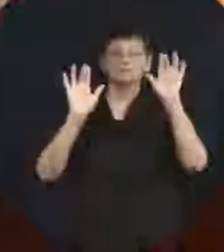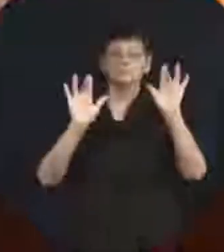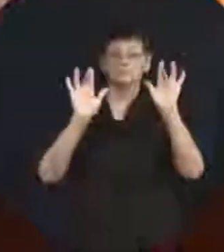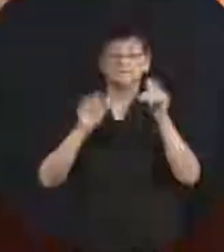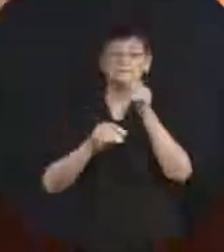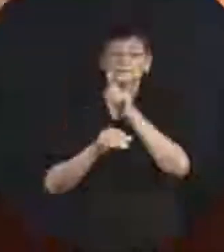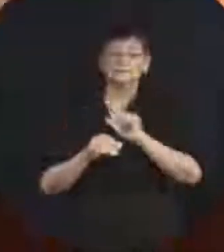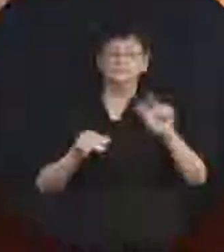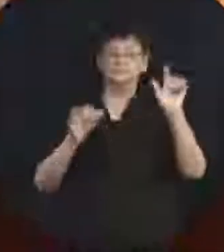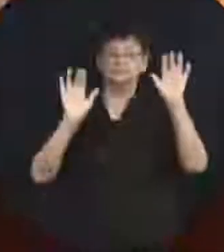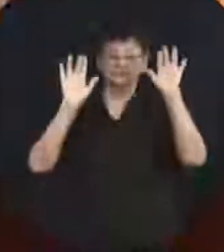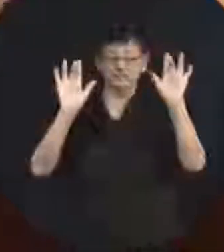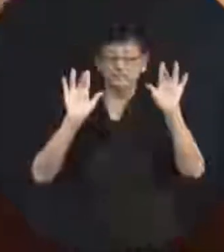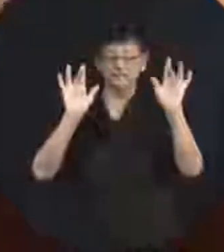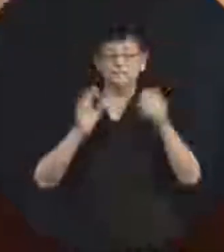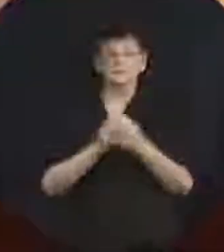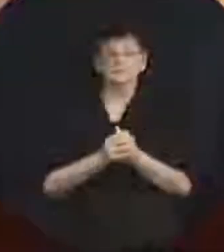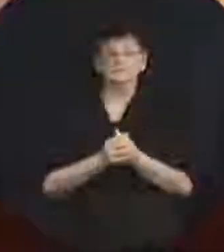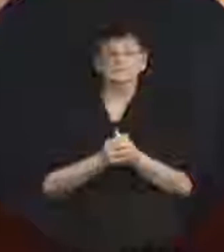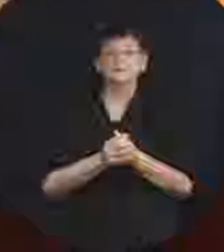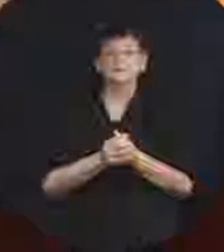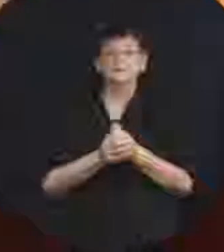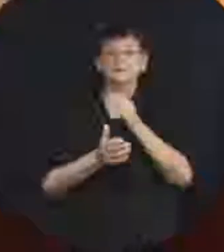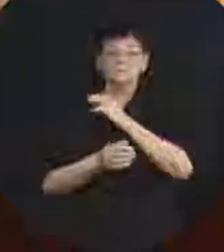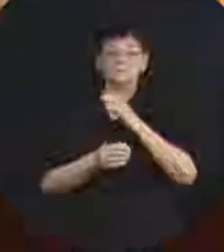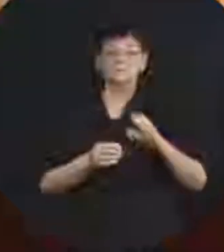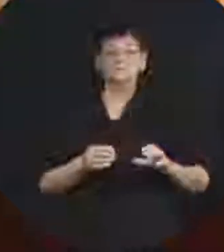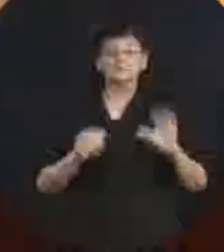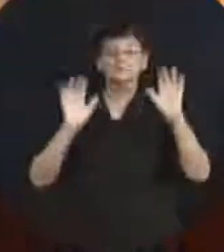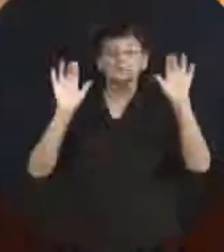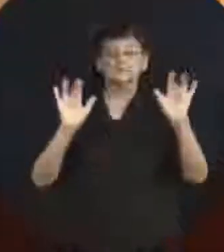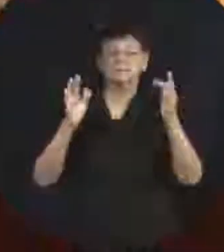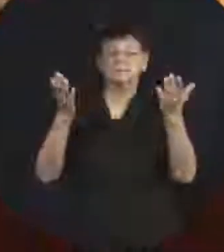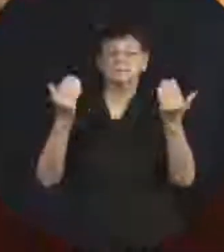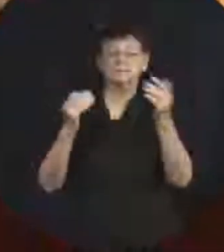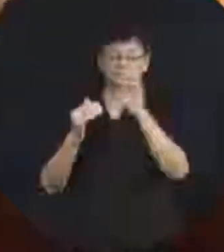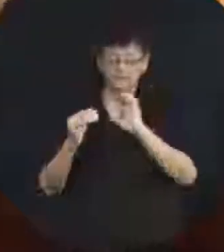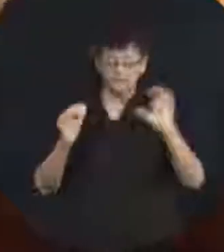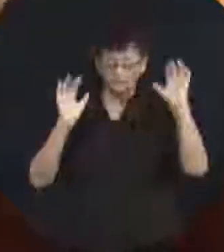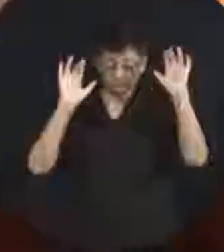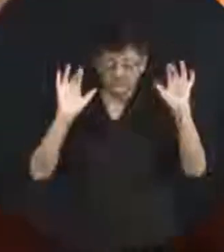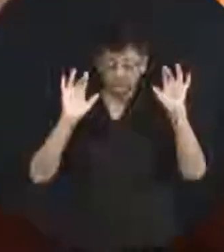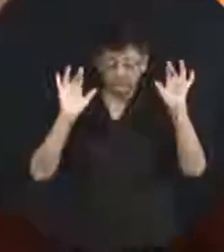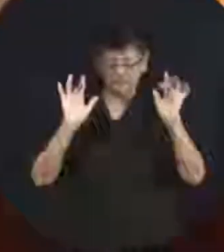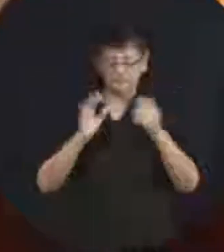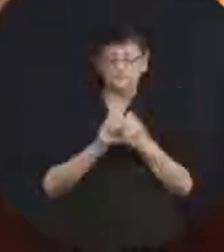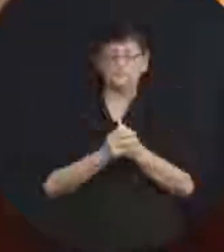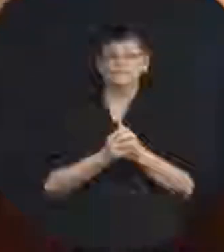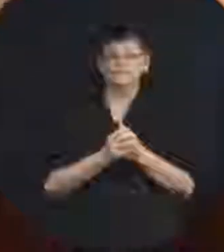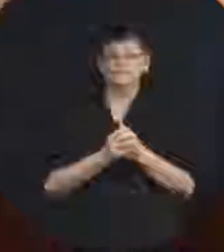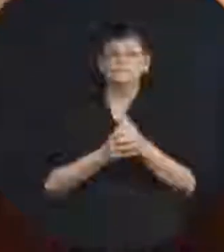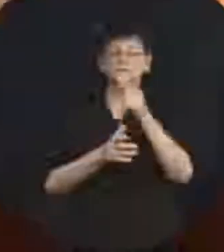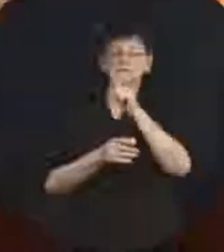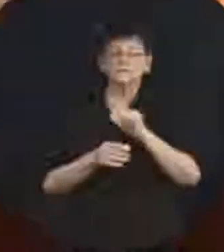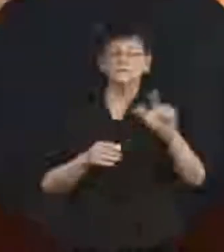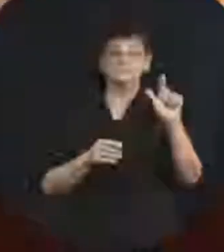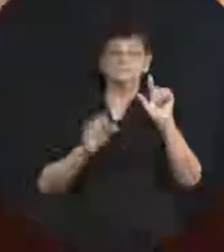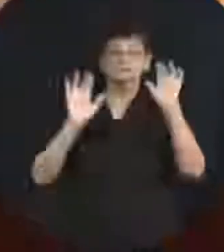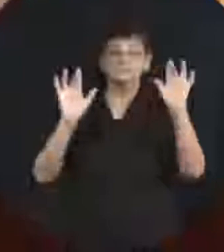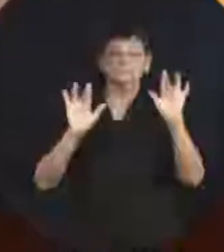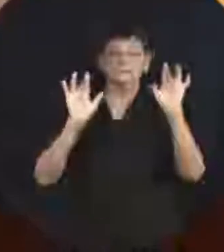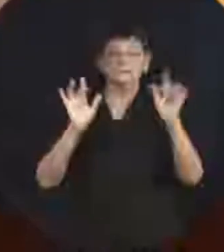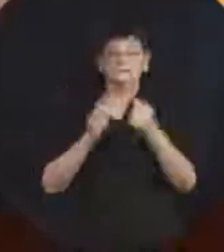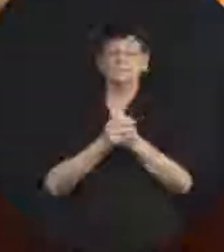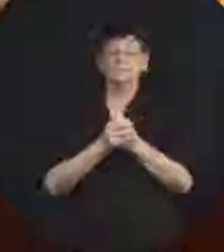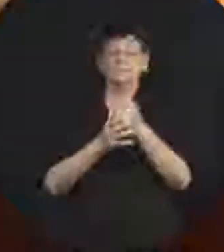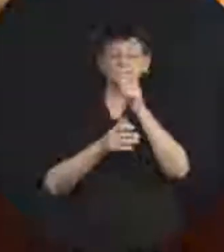ten piedad. Señor, ten piedad. Cristo, ten piedad. Cristo, ten piedad. Señor,